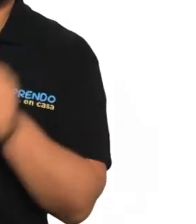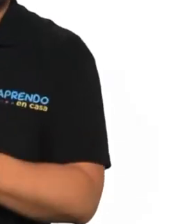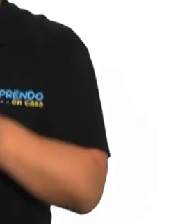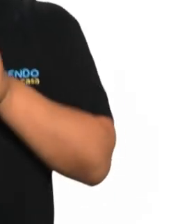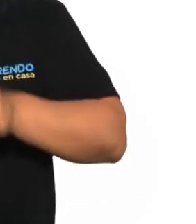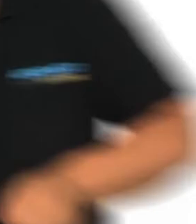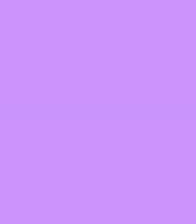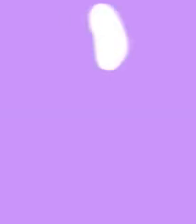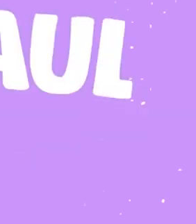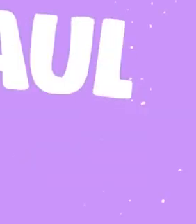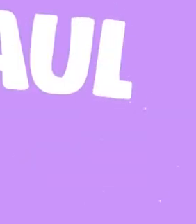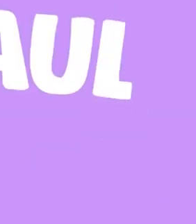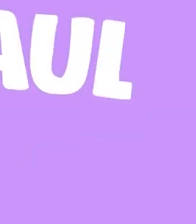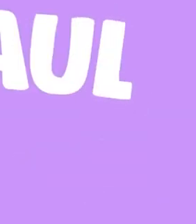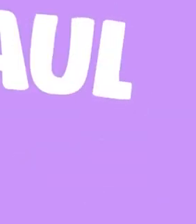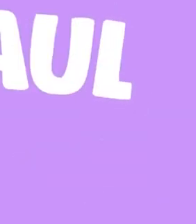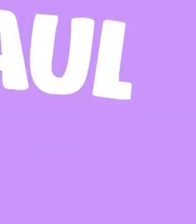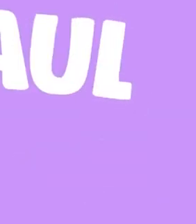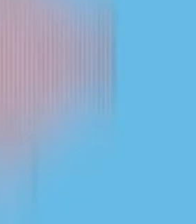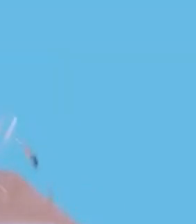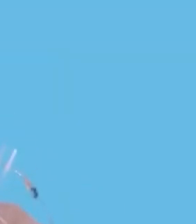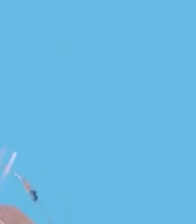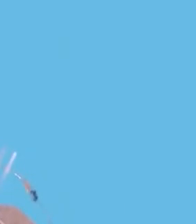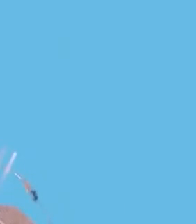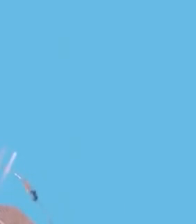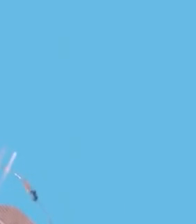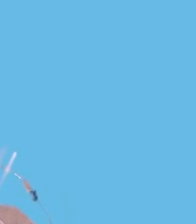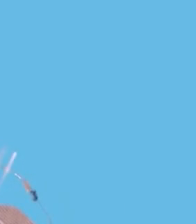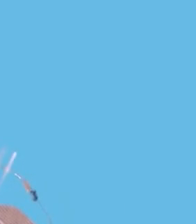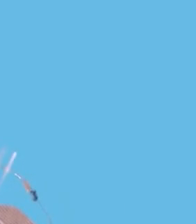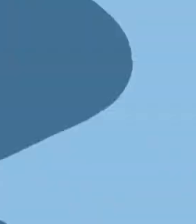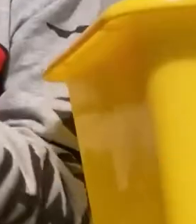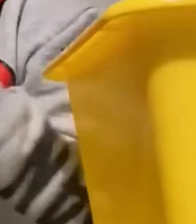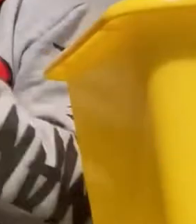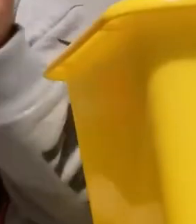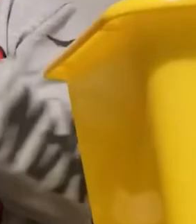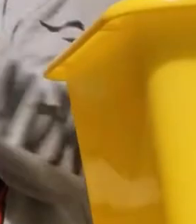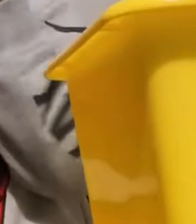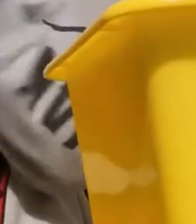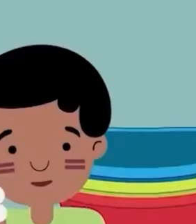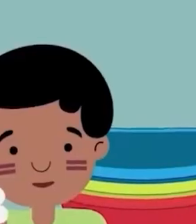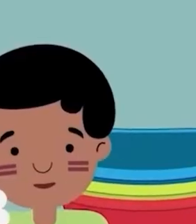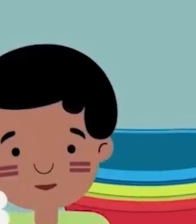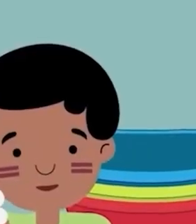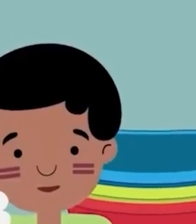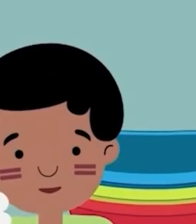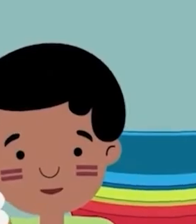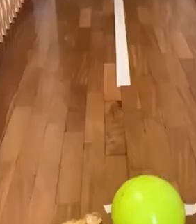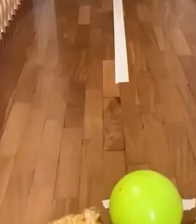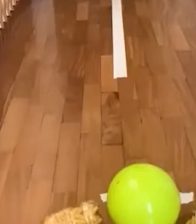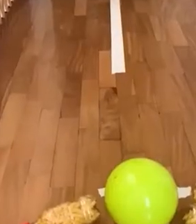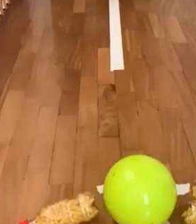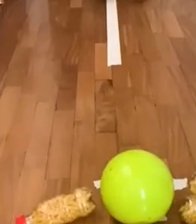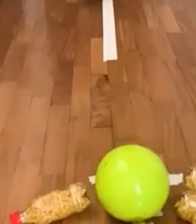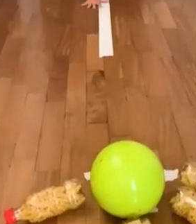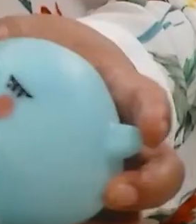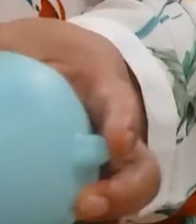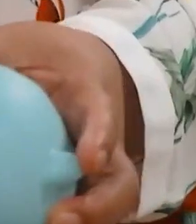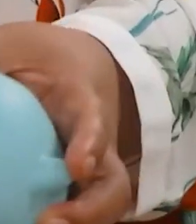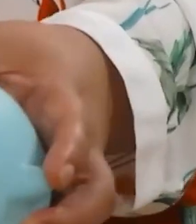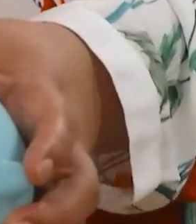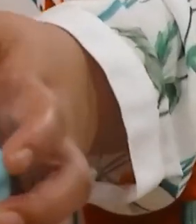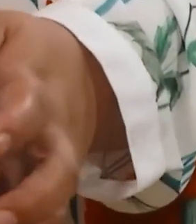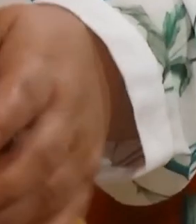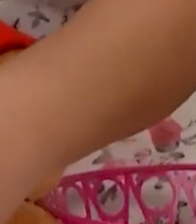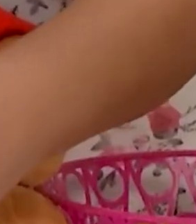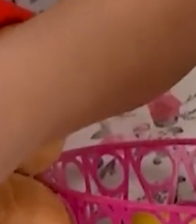Bienvenidos a Aprende en Casa. Vamos a disfrutar. Nos divertiremos juntos. Vamos